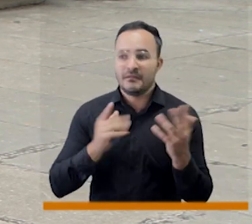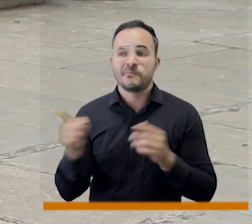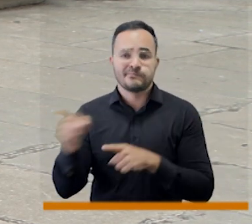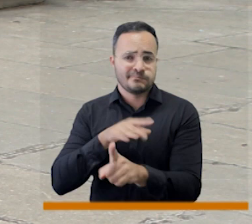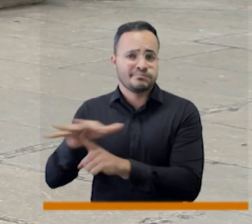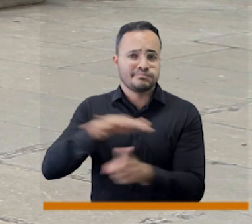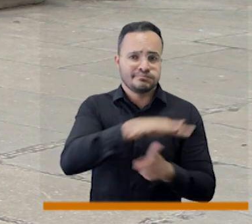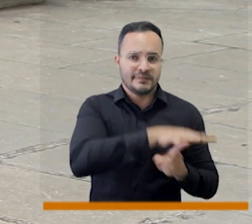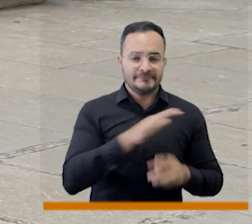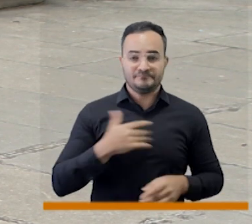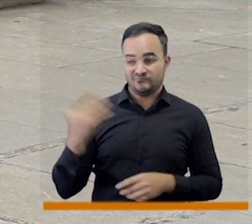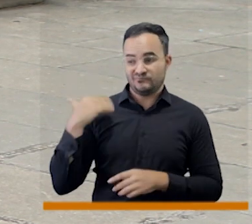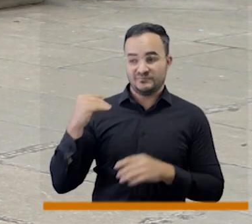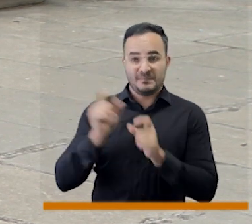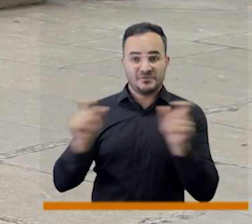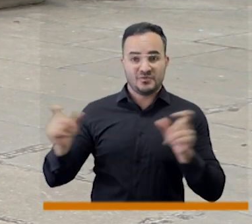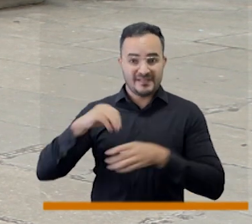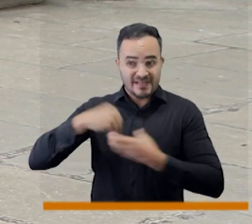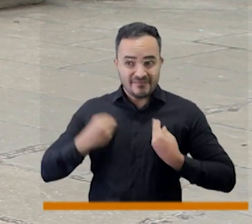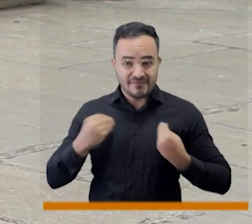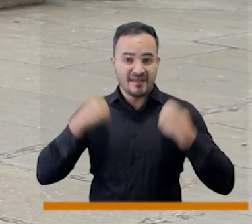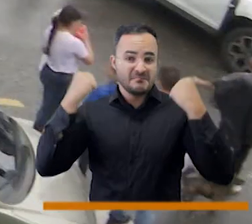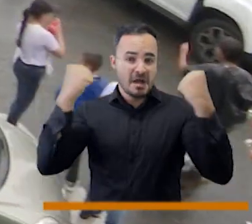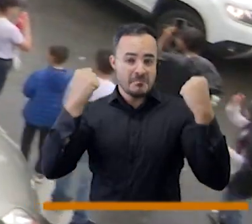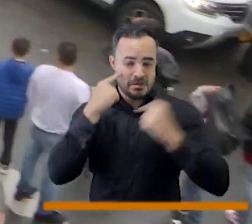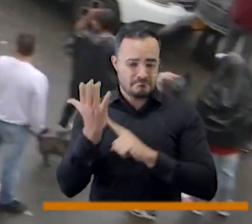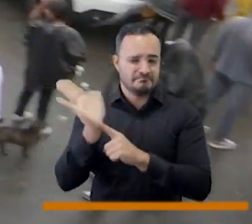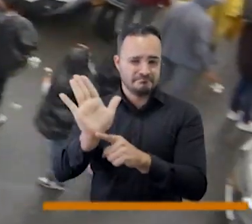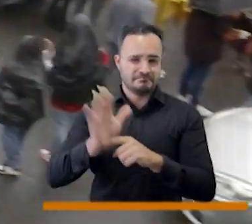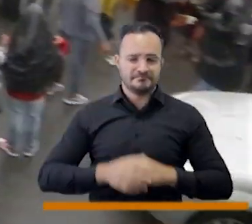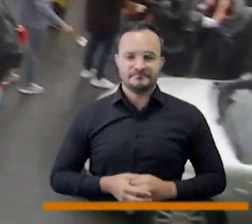de la comunidad hace algunos días lo atestigua.